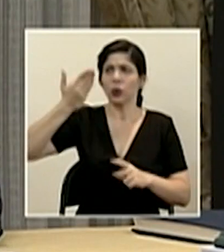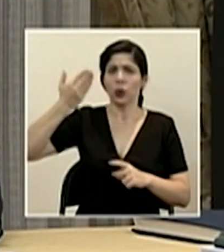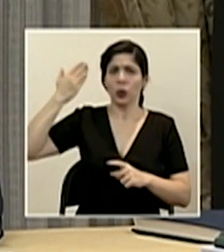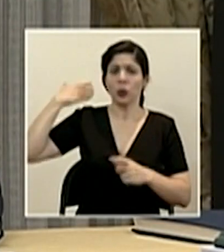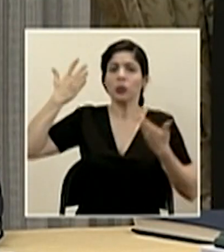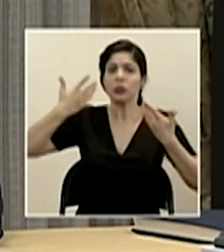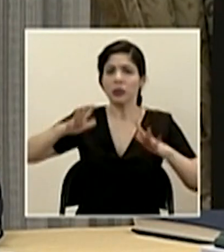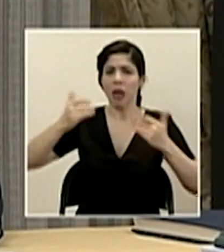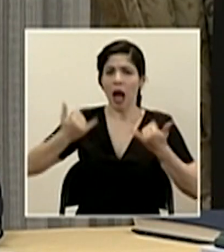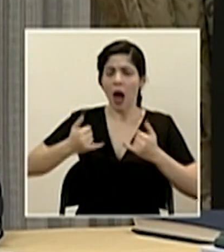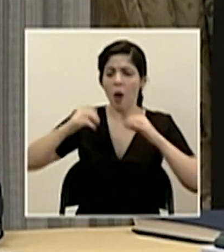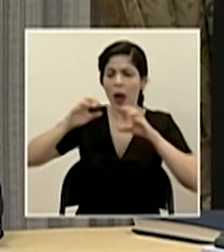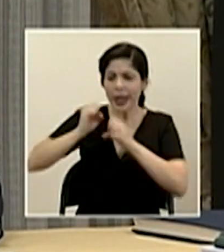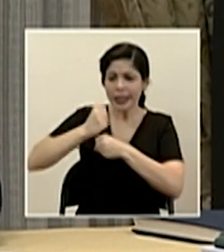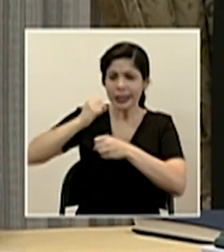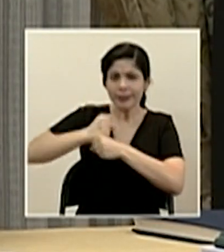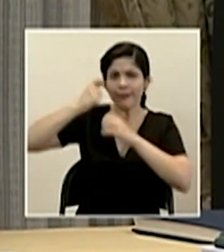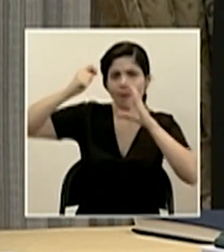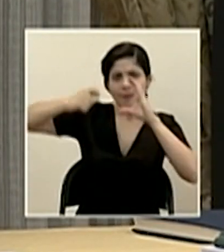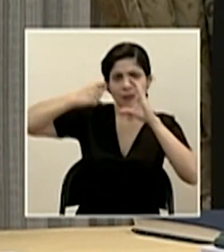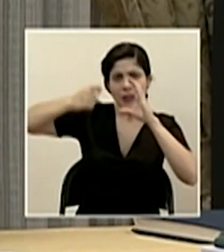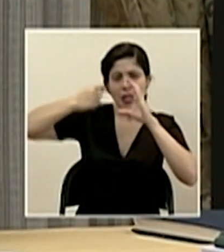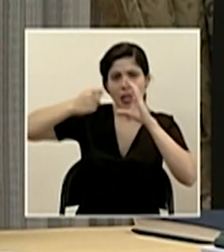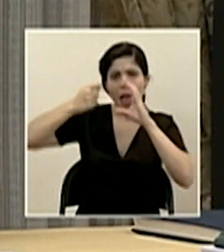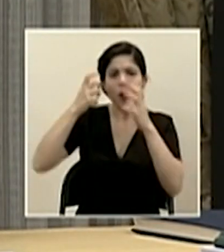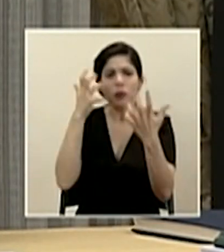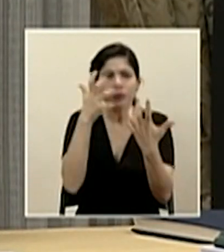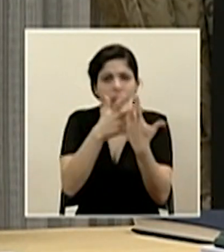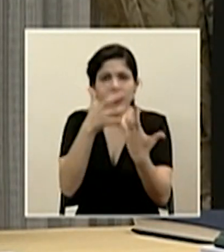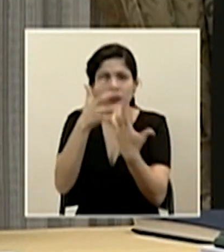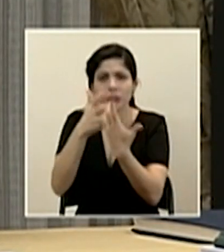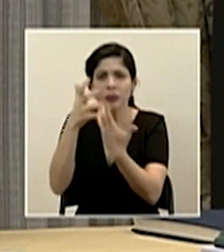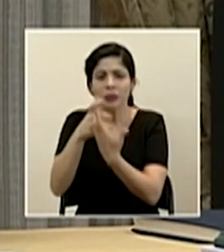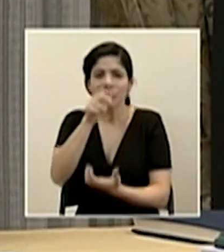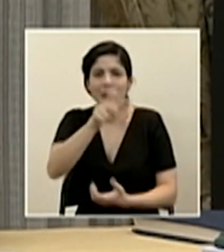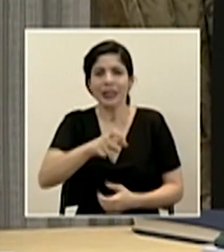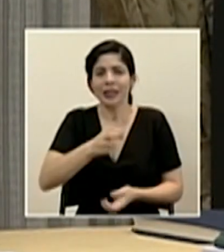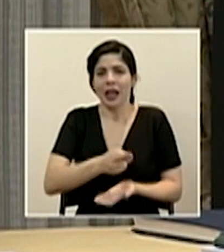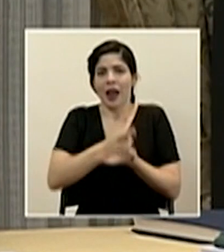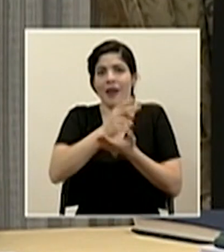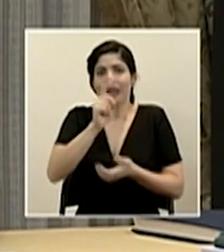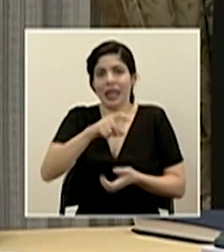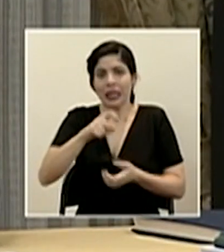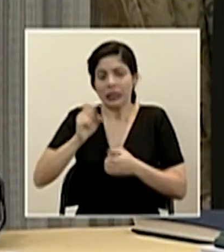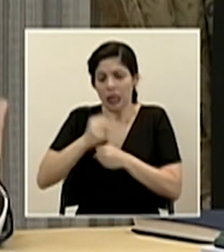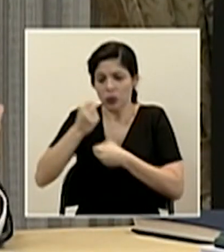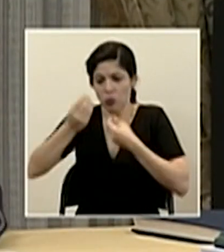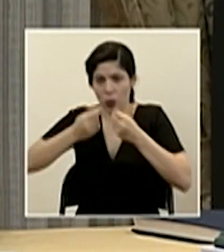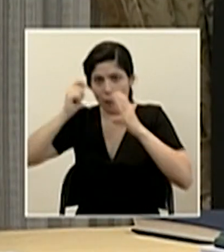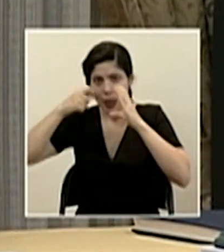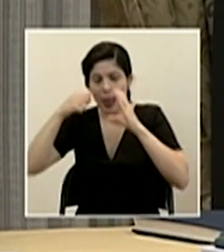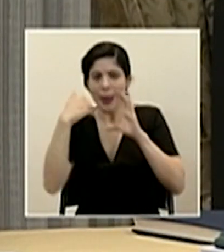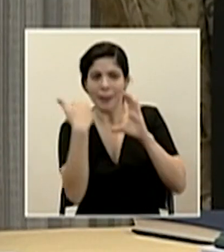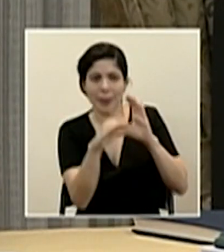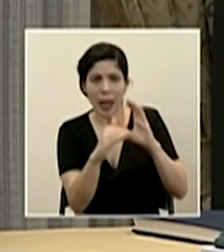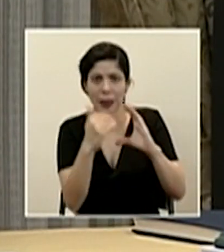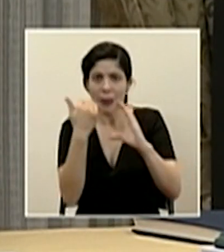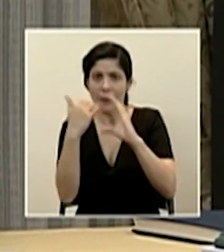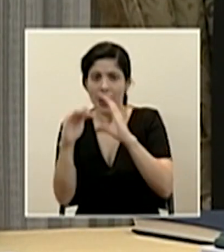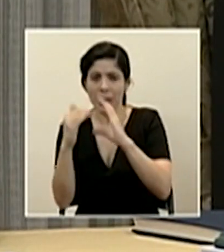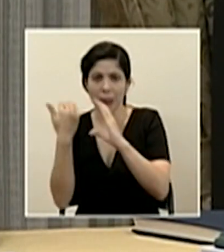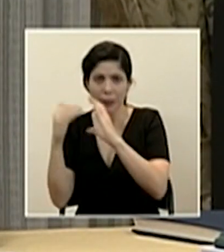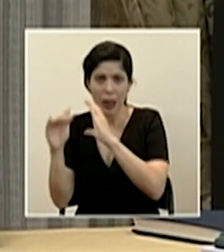se están elaborando videos personalizados a las necesidades de rehabilitación de esas personas. Se les mandan